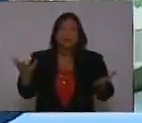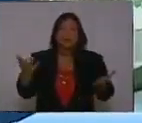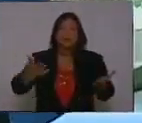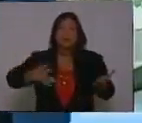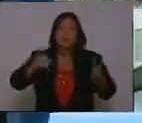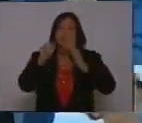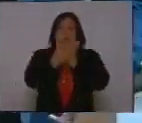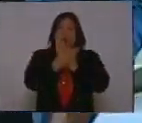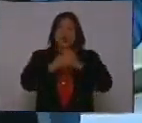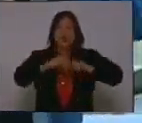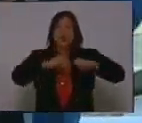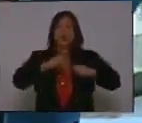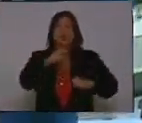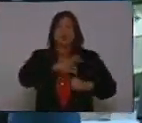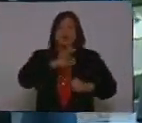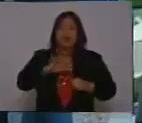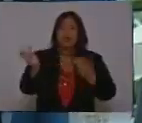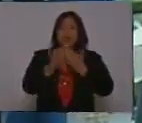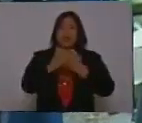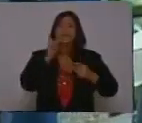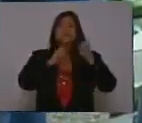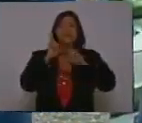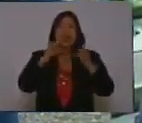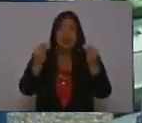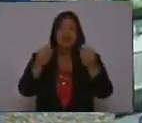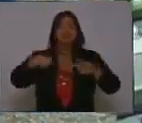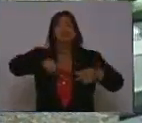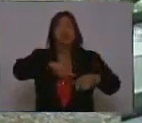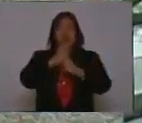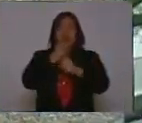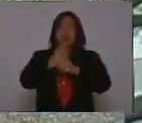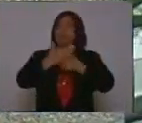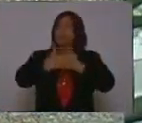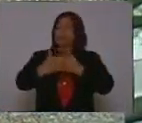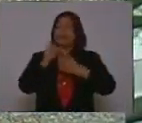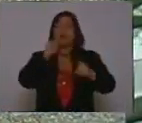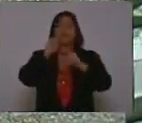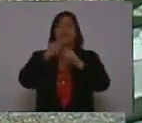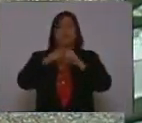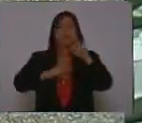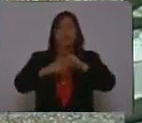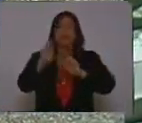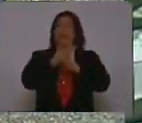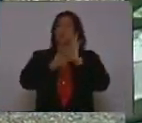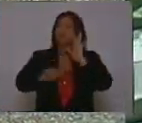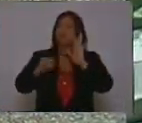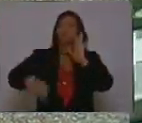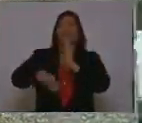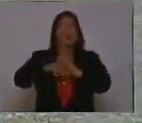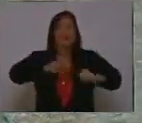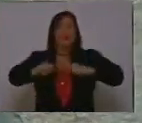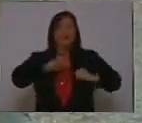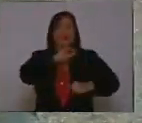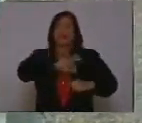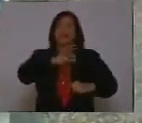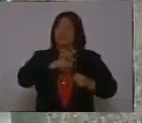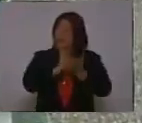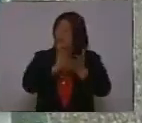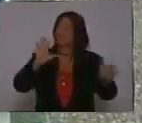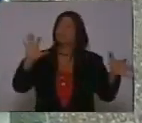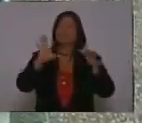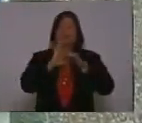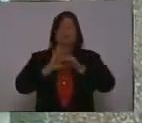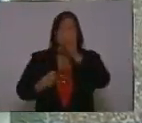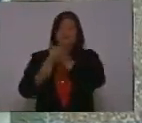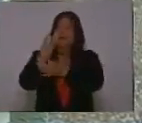los movimientos sociales. Hoy tenemos que trabajar en Venezuela también como propósito para la constituyente, los movimientos sociales